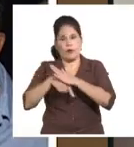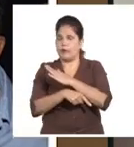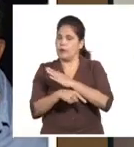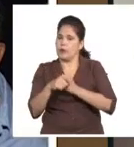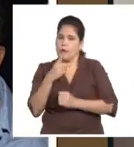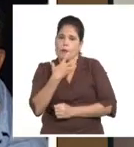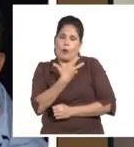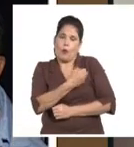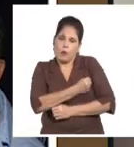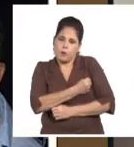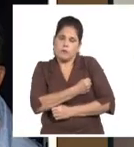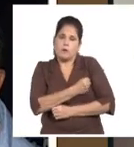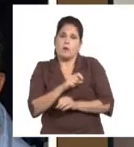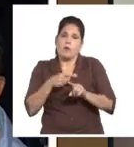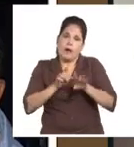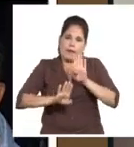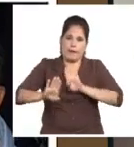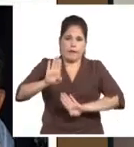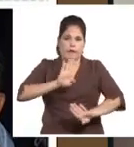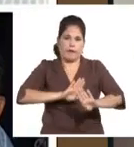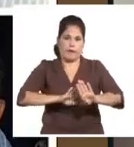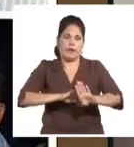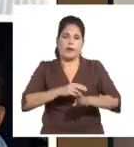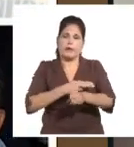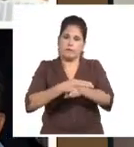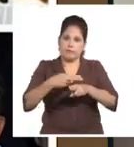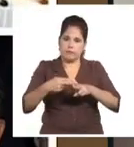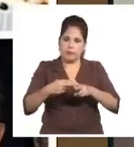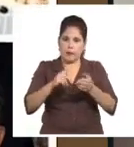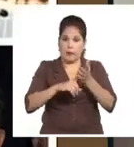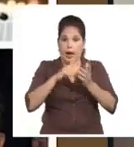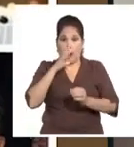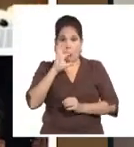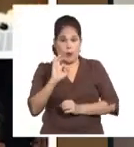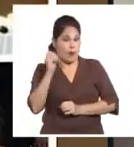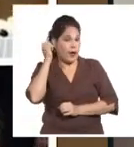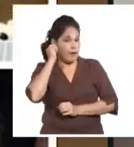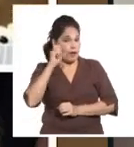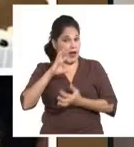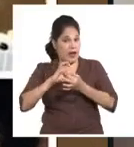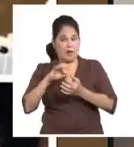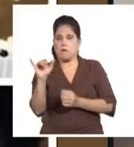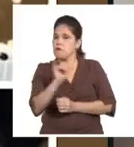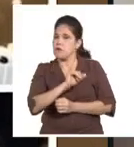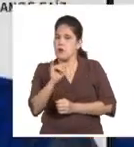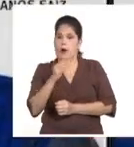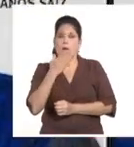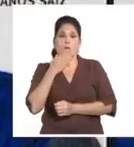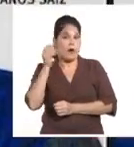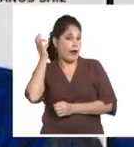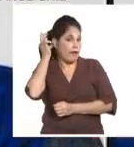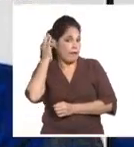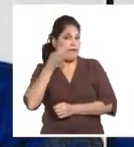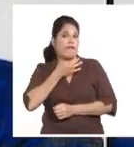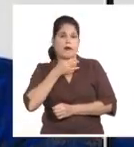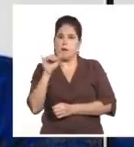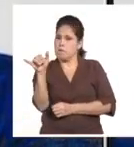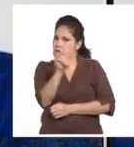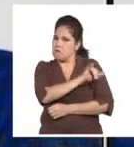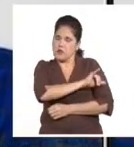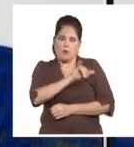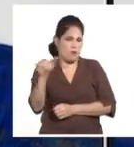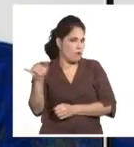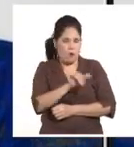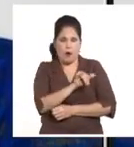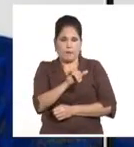luto y que defenderá su legado siempre. Pablo FG y Buenafé también resaltaron el legado que nos deja Pupi, que nos honra y